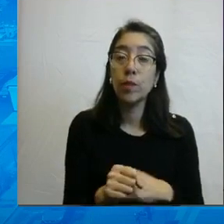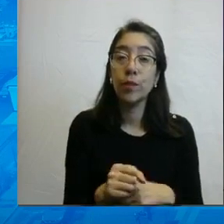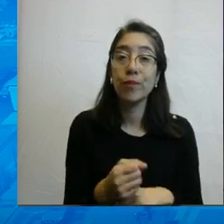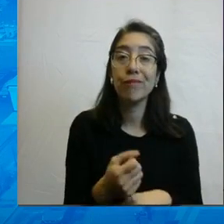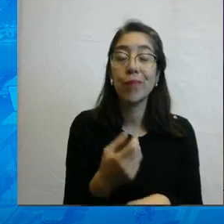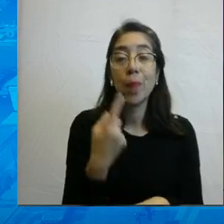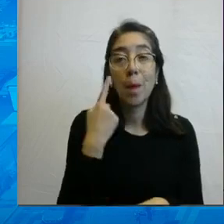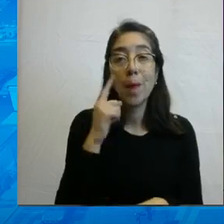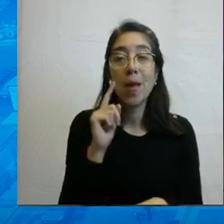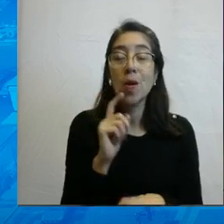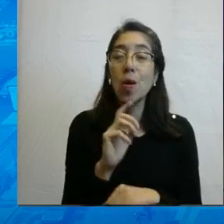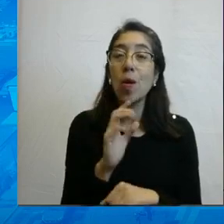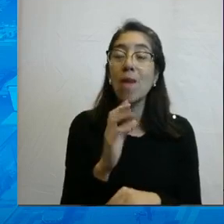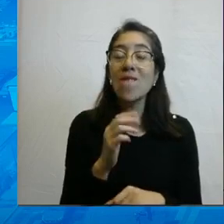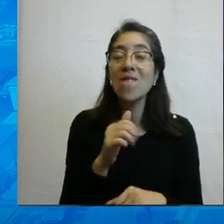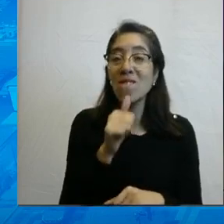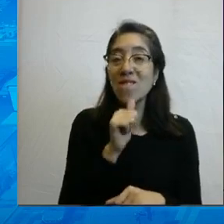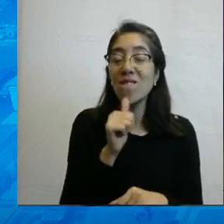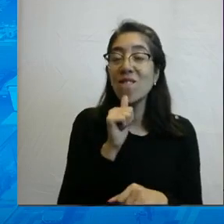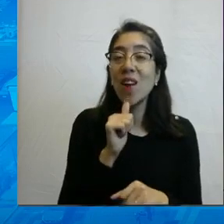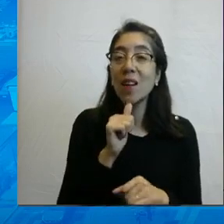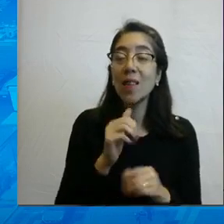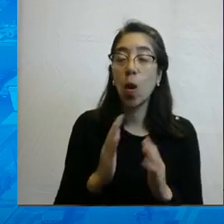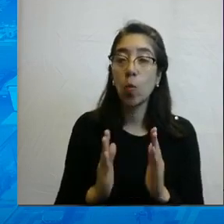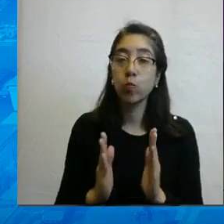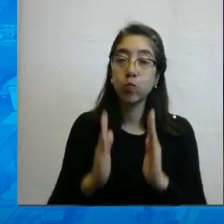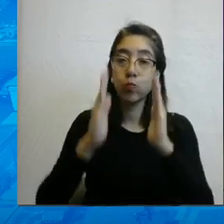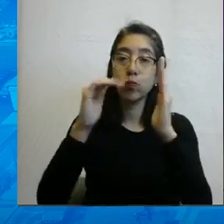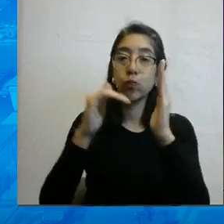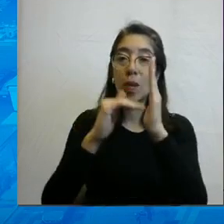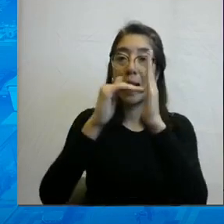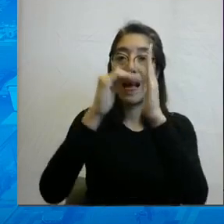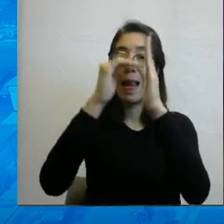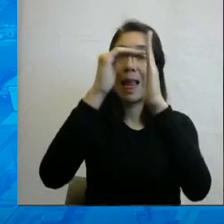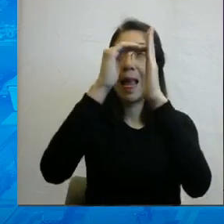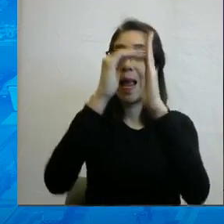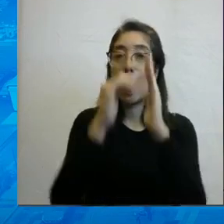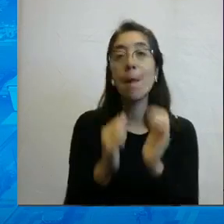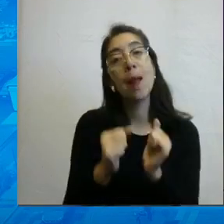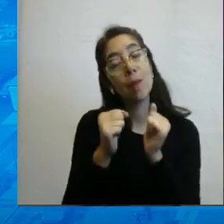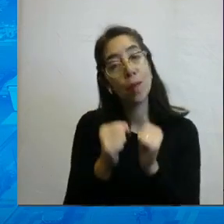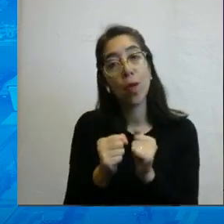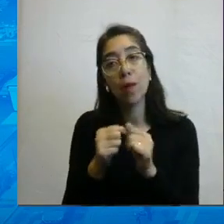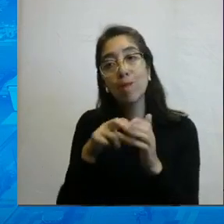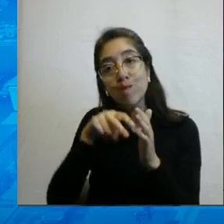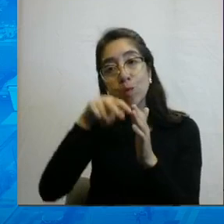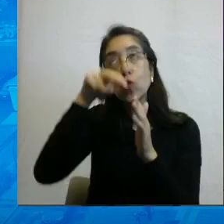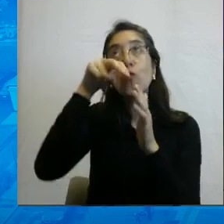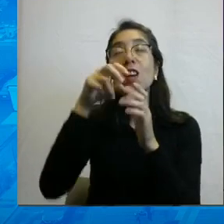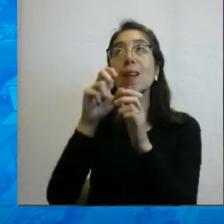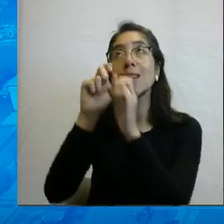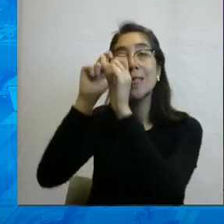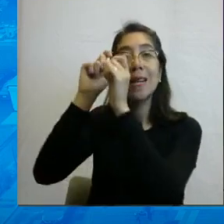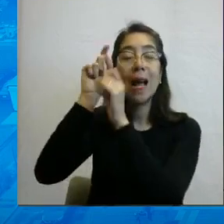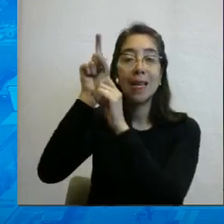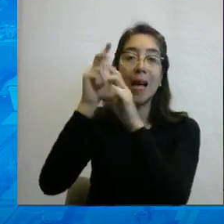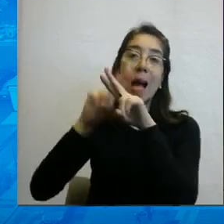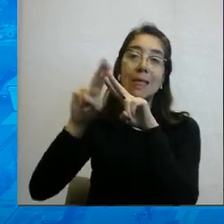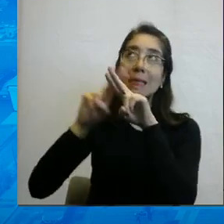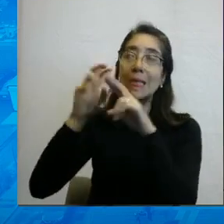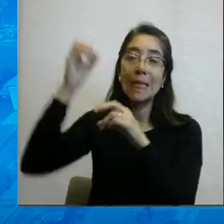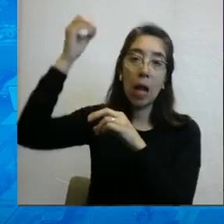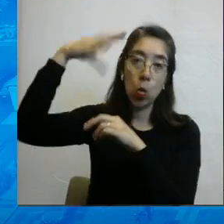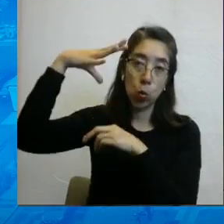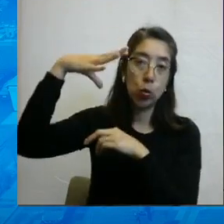escalera telescópica o algún alzahombre. Y son 4 focos LED los que la Junta de Vecinos compró, pero necesita apoyo para la instalación de